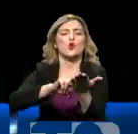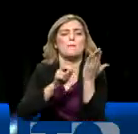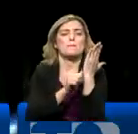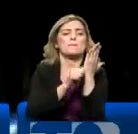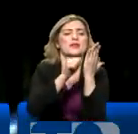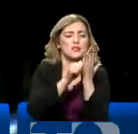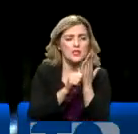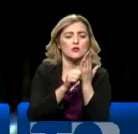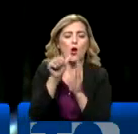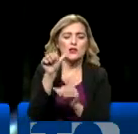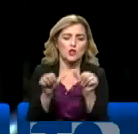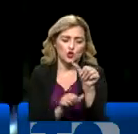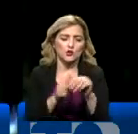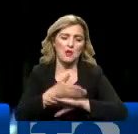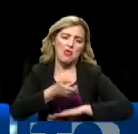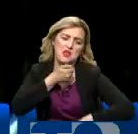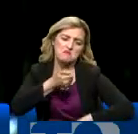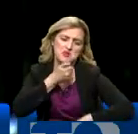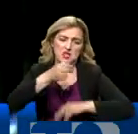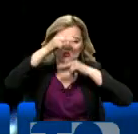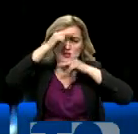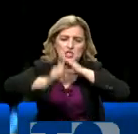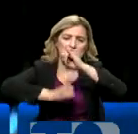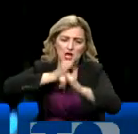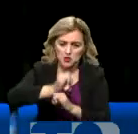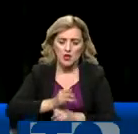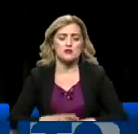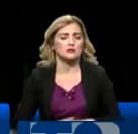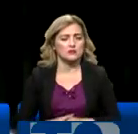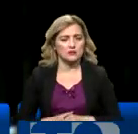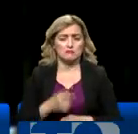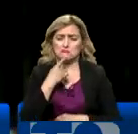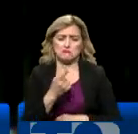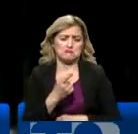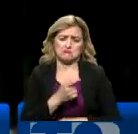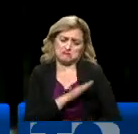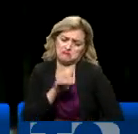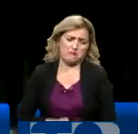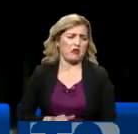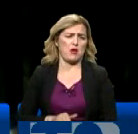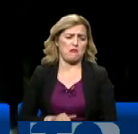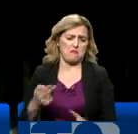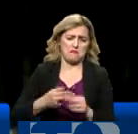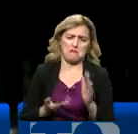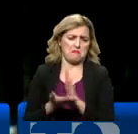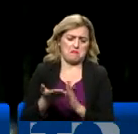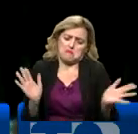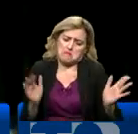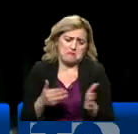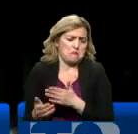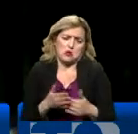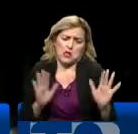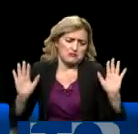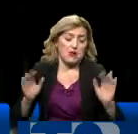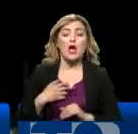una cadena televisiva internacional. Ahí básicamente recalcó que no dará marcha atrás con las medidas económicas impuestas, como por ejemplo la